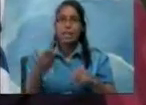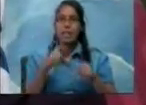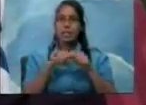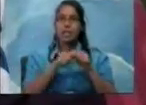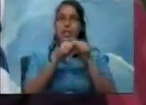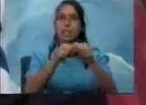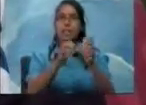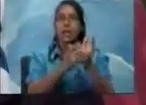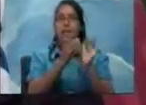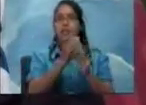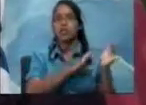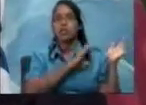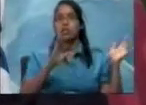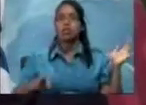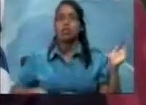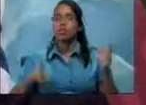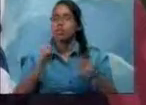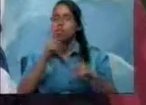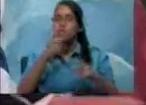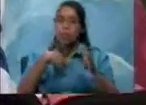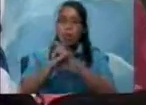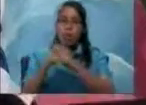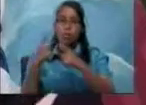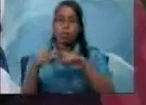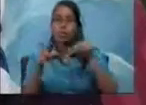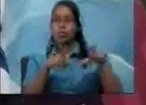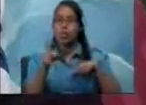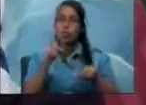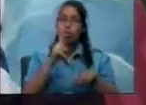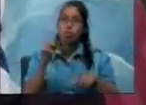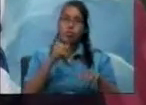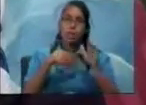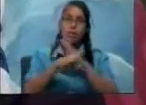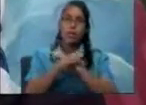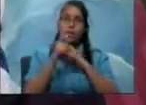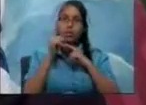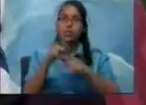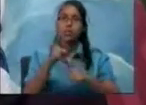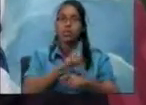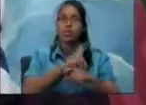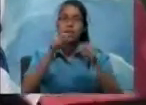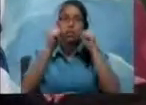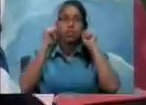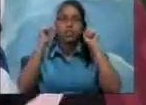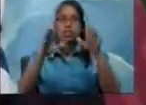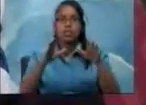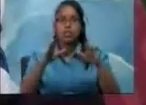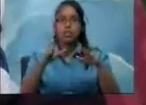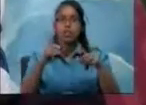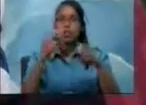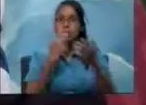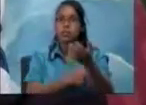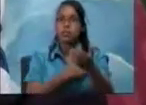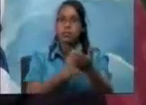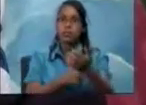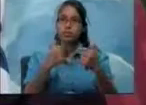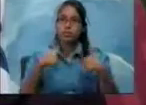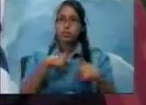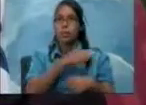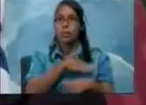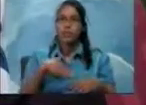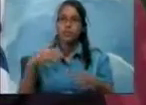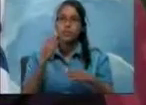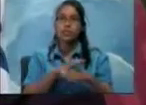Jesús no agarre por otro lado no se vaya usted de la bendición hermano puerta Yo quiero